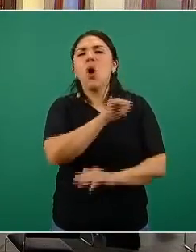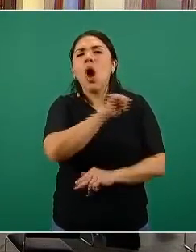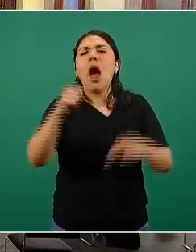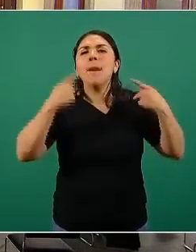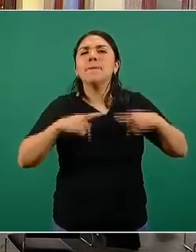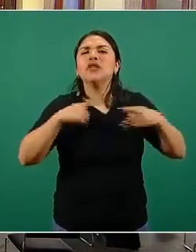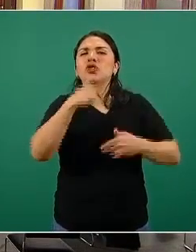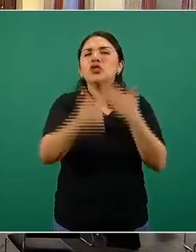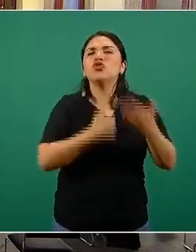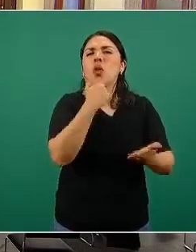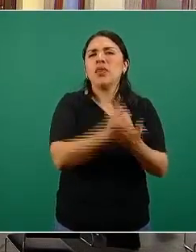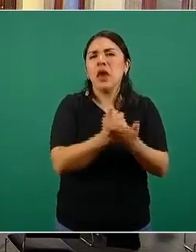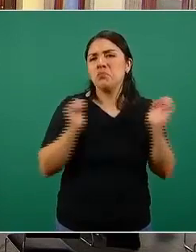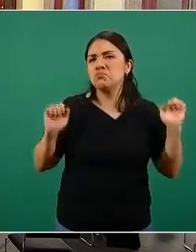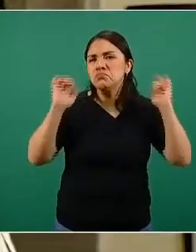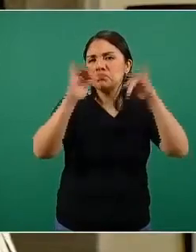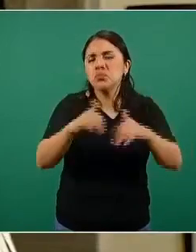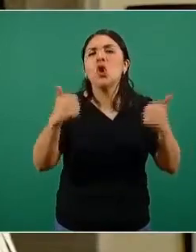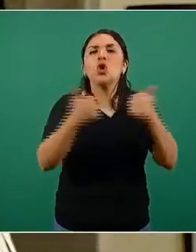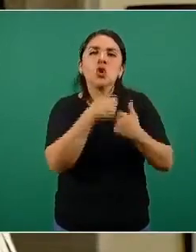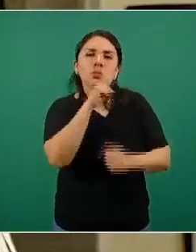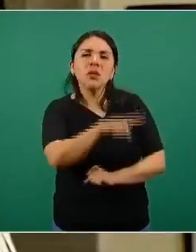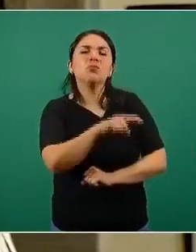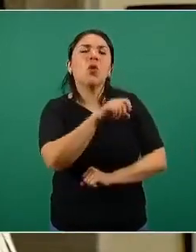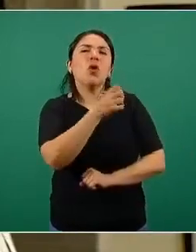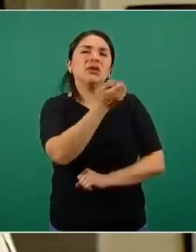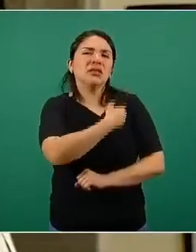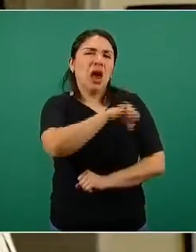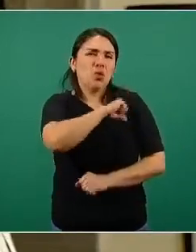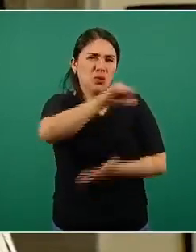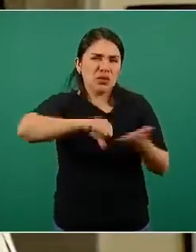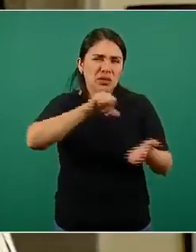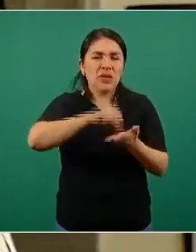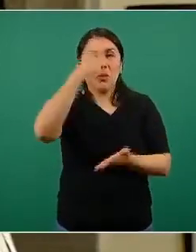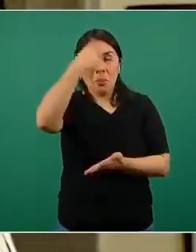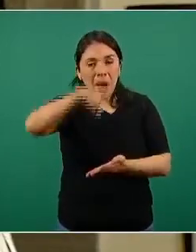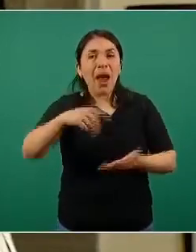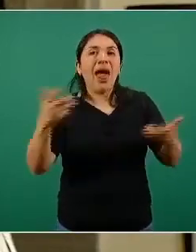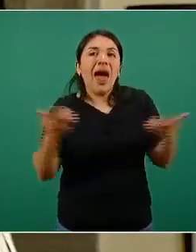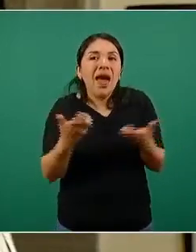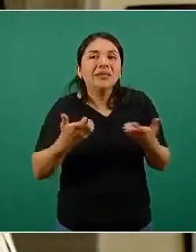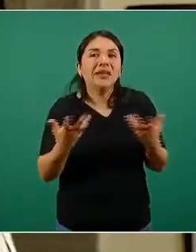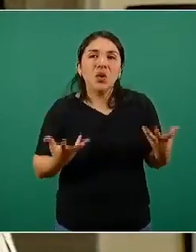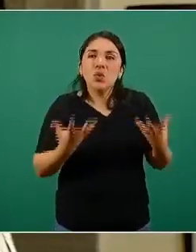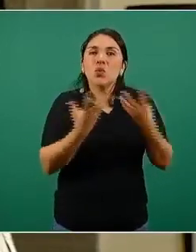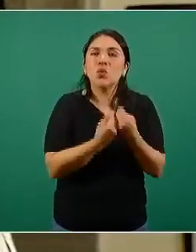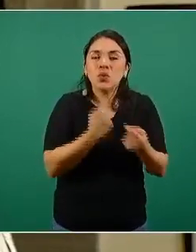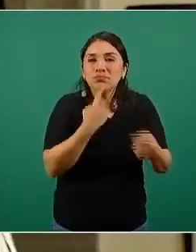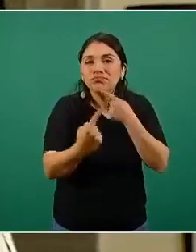con el centro de salud, para poder precisamente pues hacer